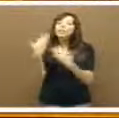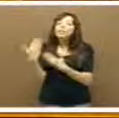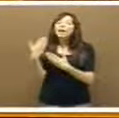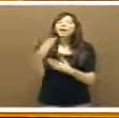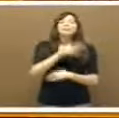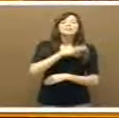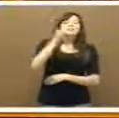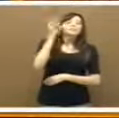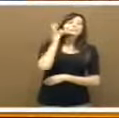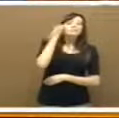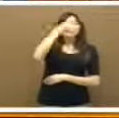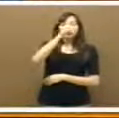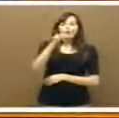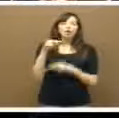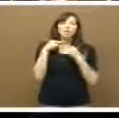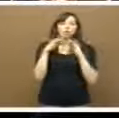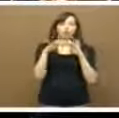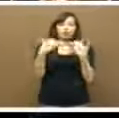señores diputados.